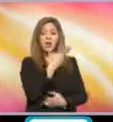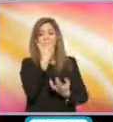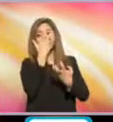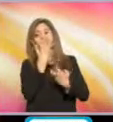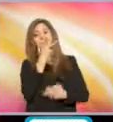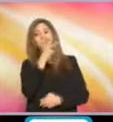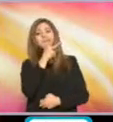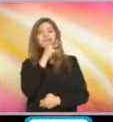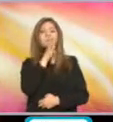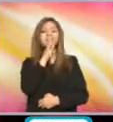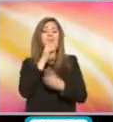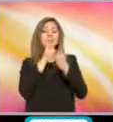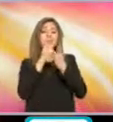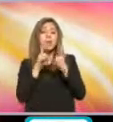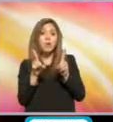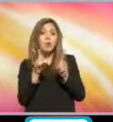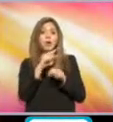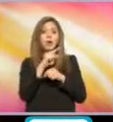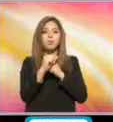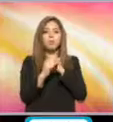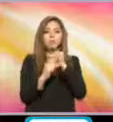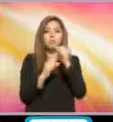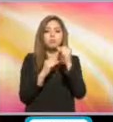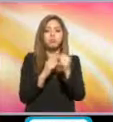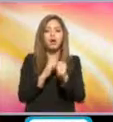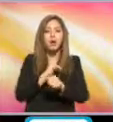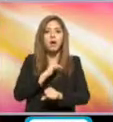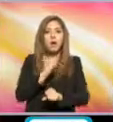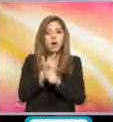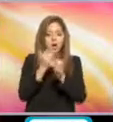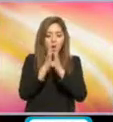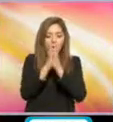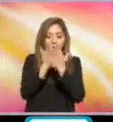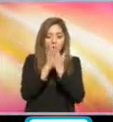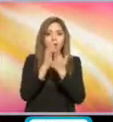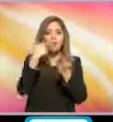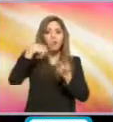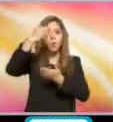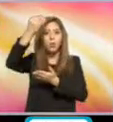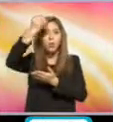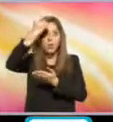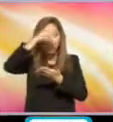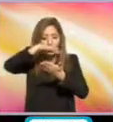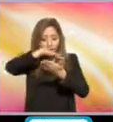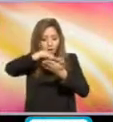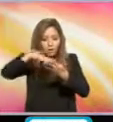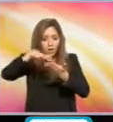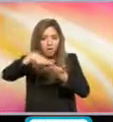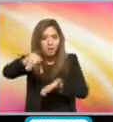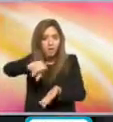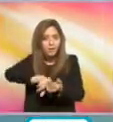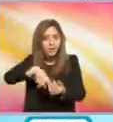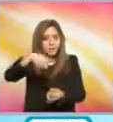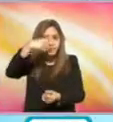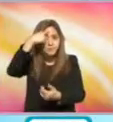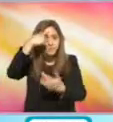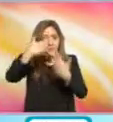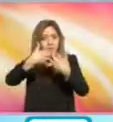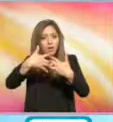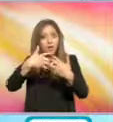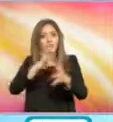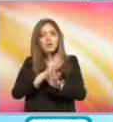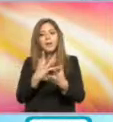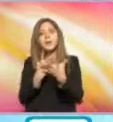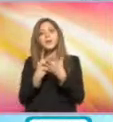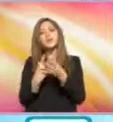separación de sus padres, va encontrando que en los libros, en el saber, en la lectura y en su mente, encuentra las soluciones de